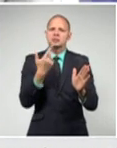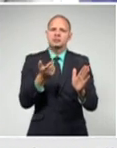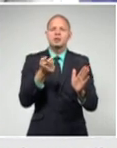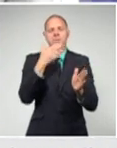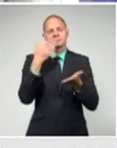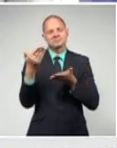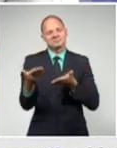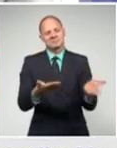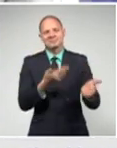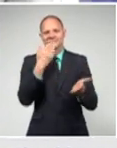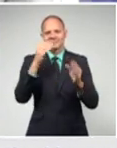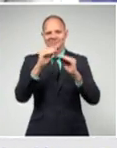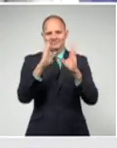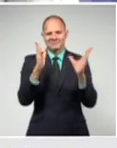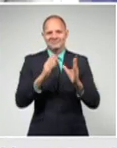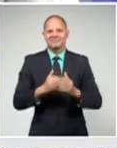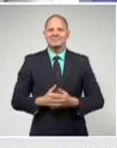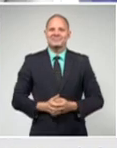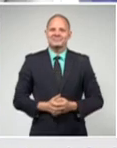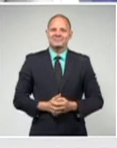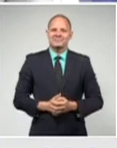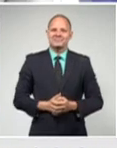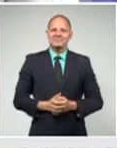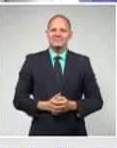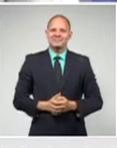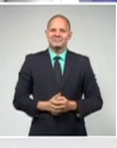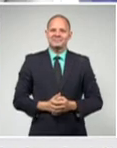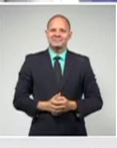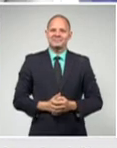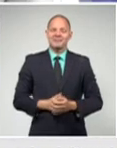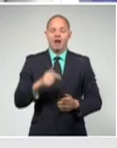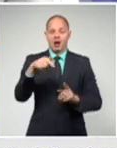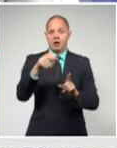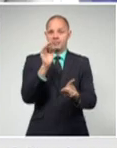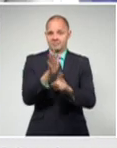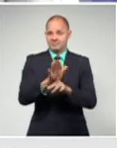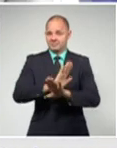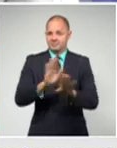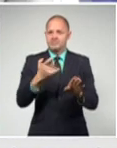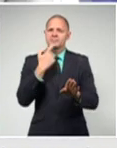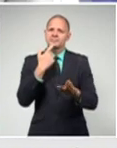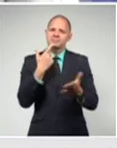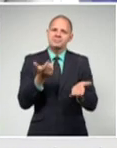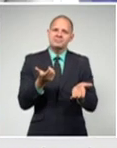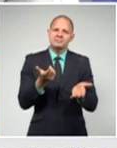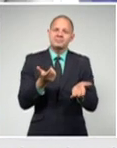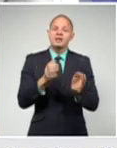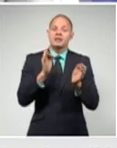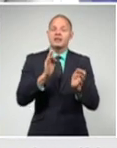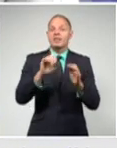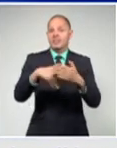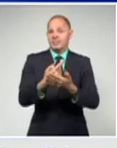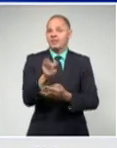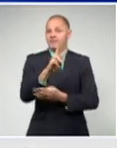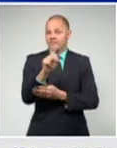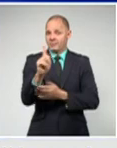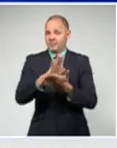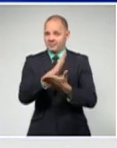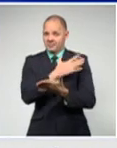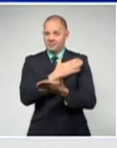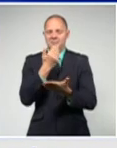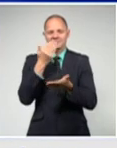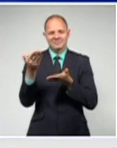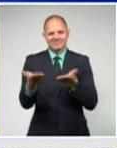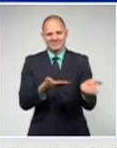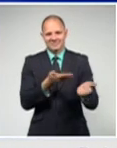buenos días en este domingo, iniciando semana, 21 de marzo de 2021. Buenos días, doctor